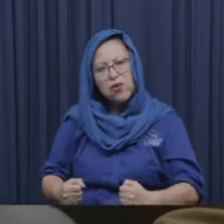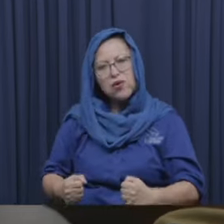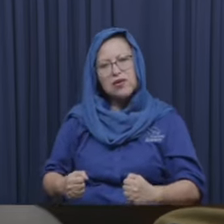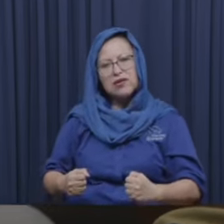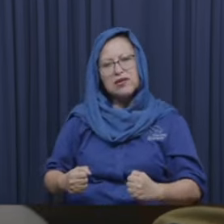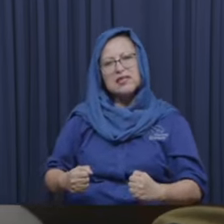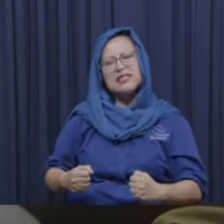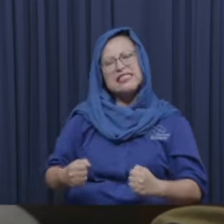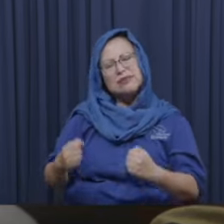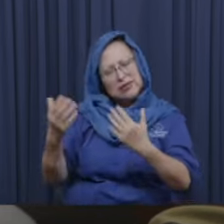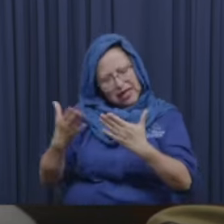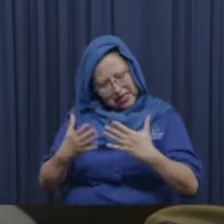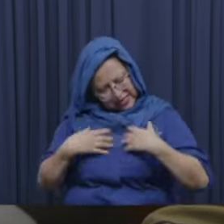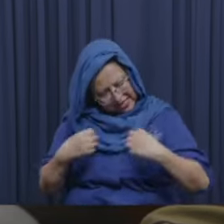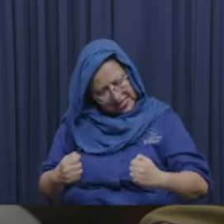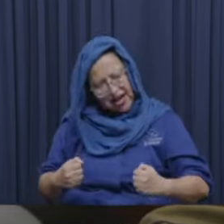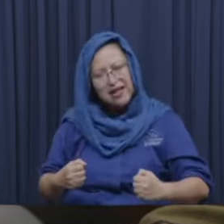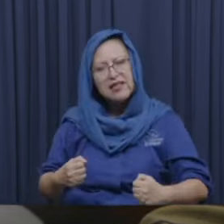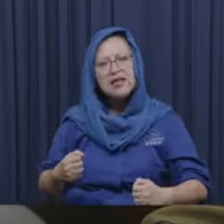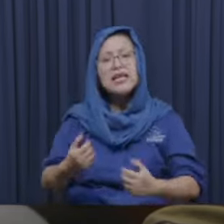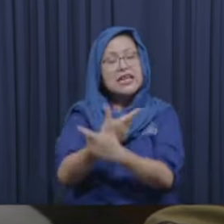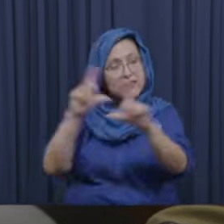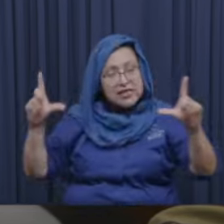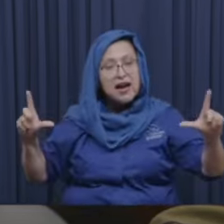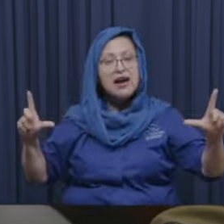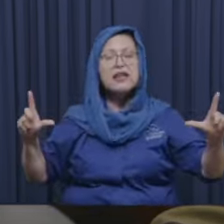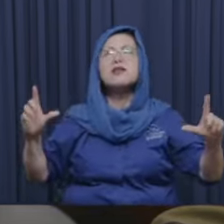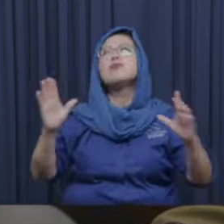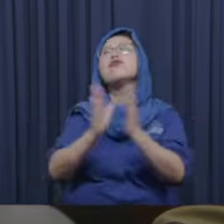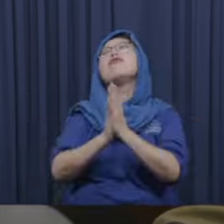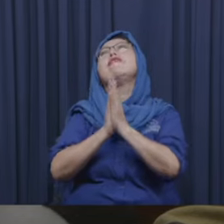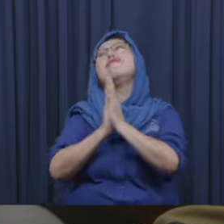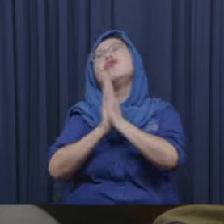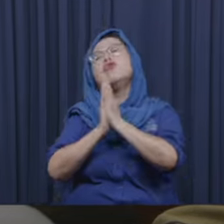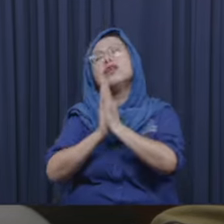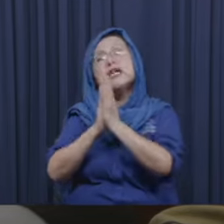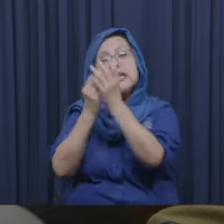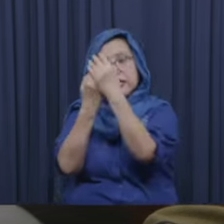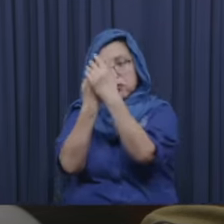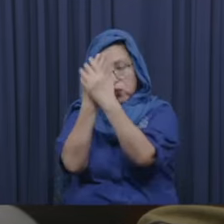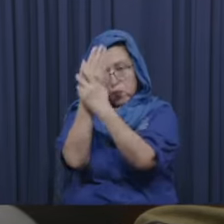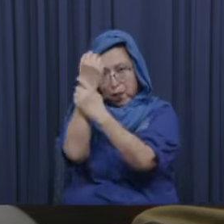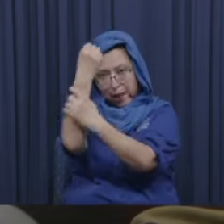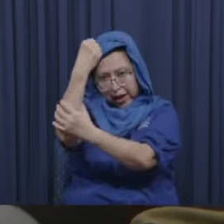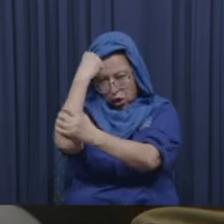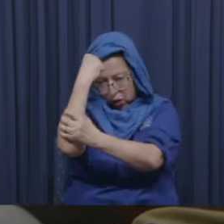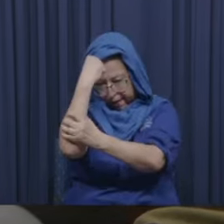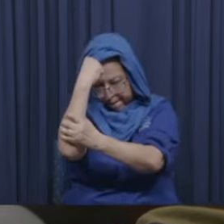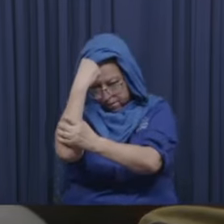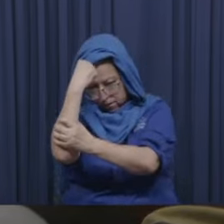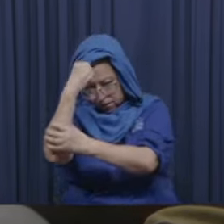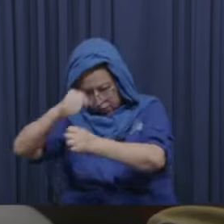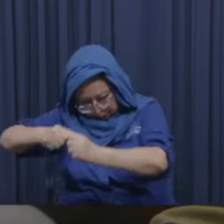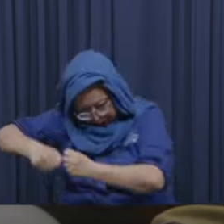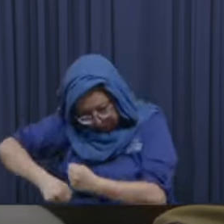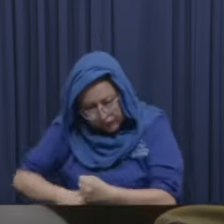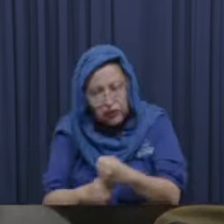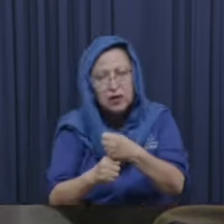trayendo sanidad trayendo señor Liberación muéstrales tu mano poderosa Padre en el nombre de Cristo